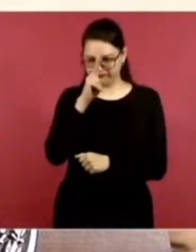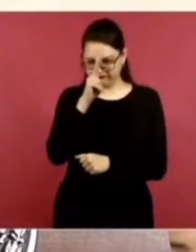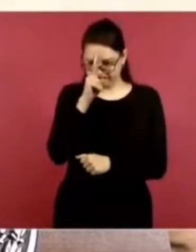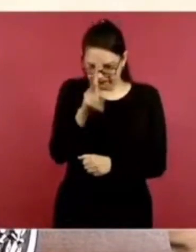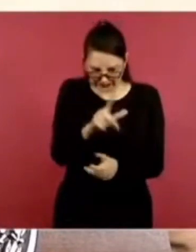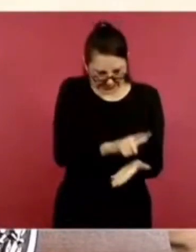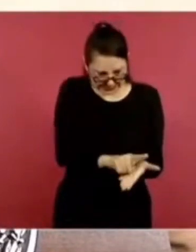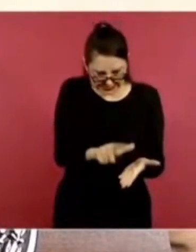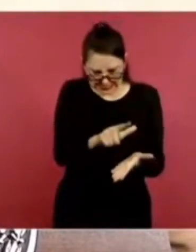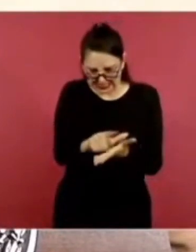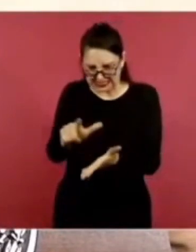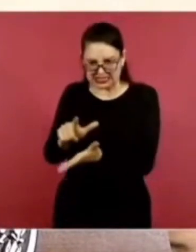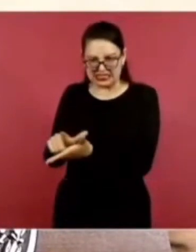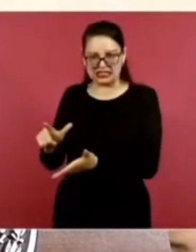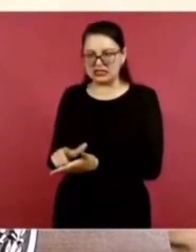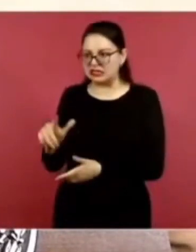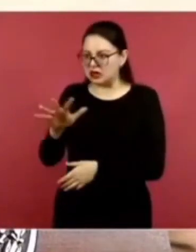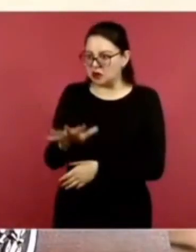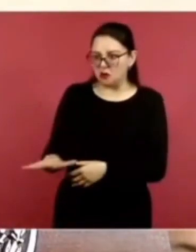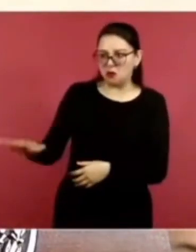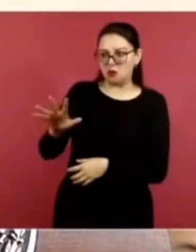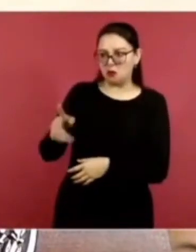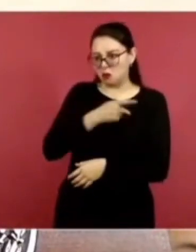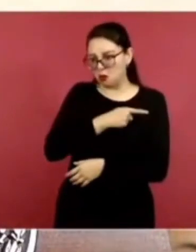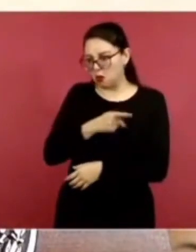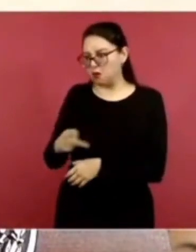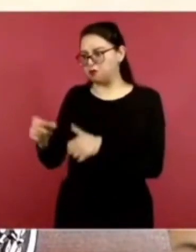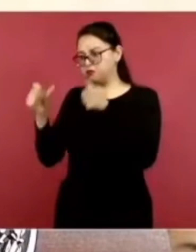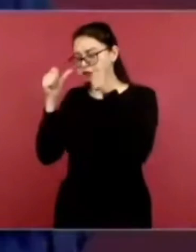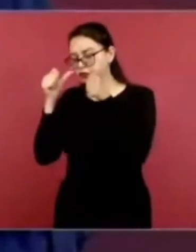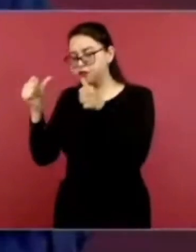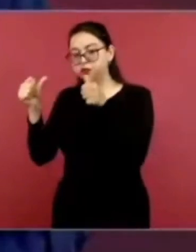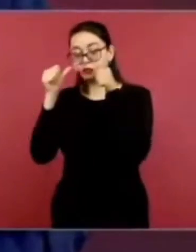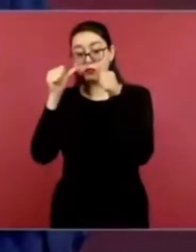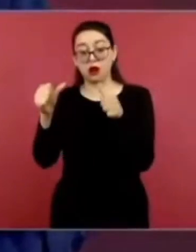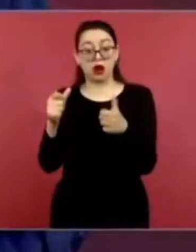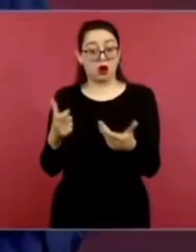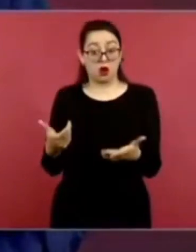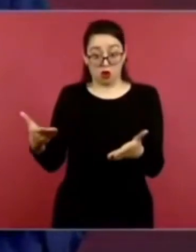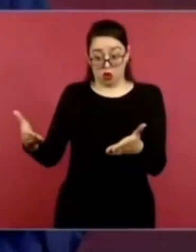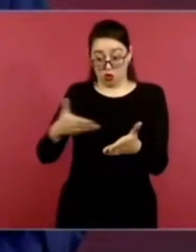prioritaria a las colonias más pobres, donde están las cocinas